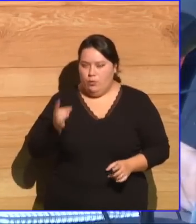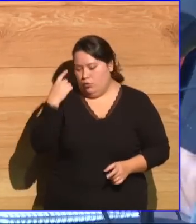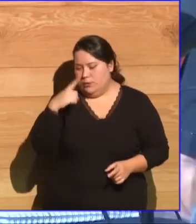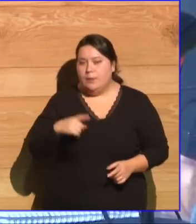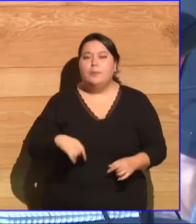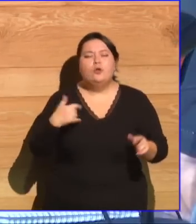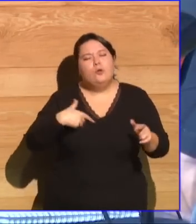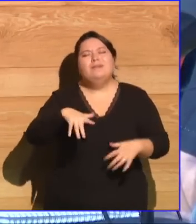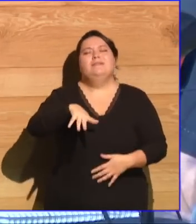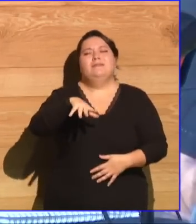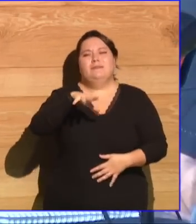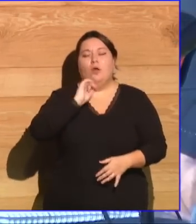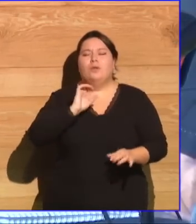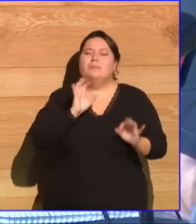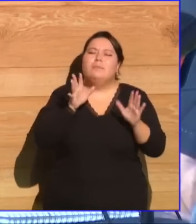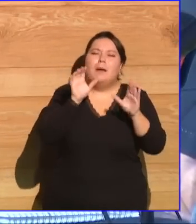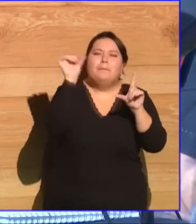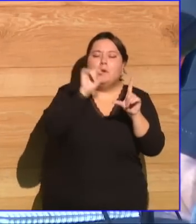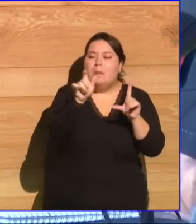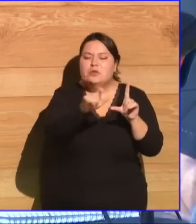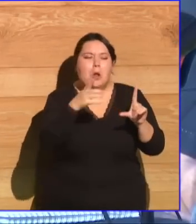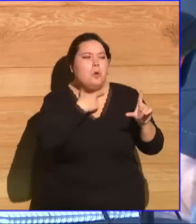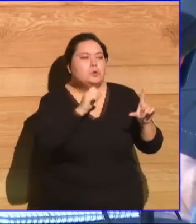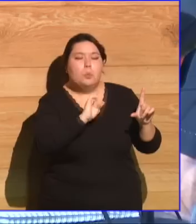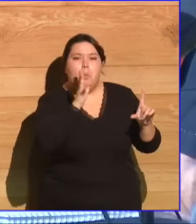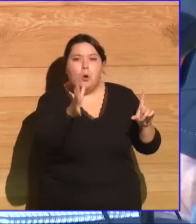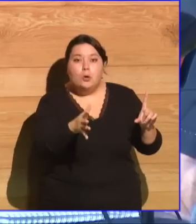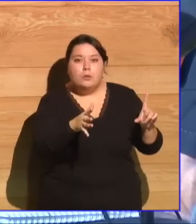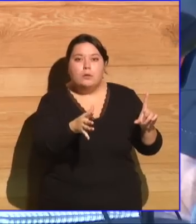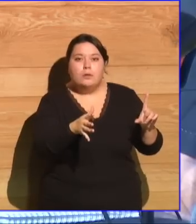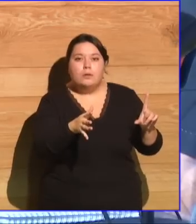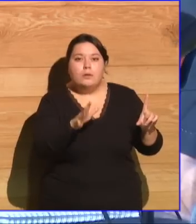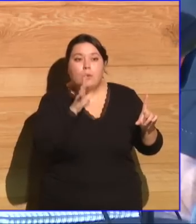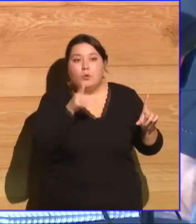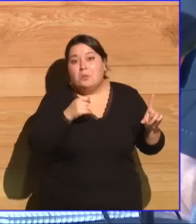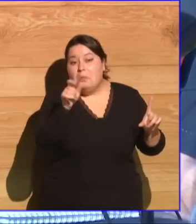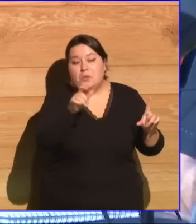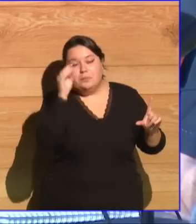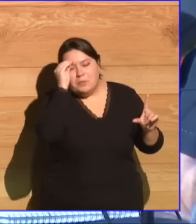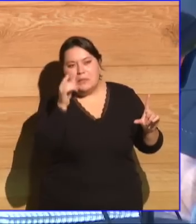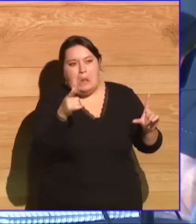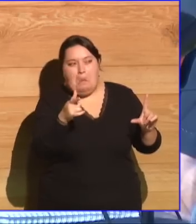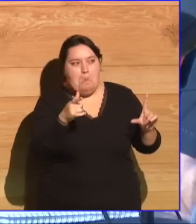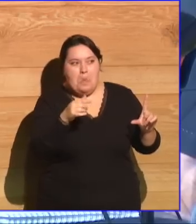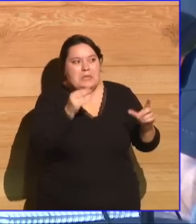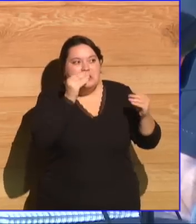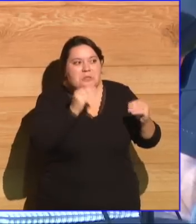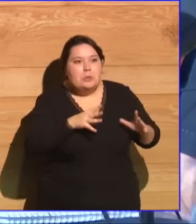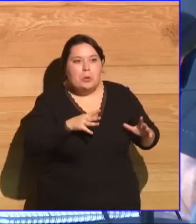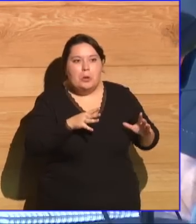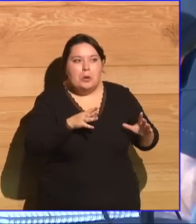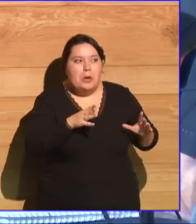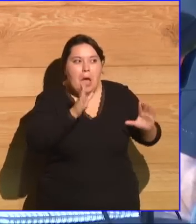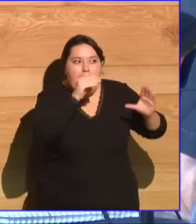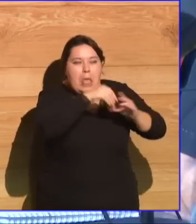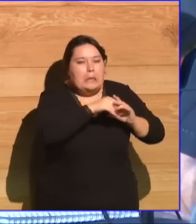que puedo entender que esta película no le gustara a nadie porque no entendiera o porque creyera que no había ninguna historia ahí